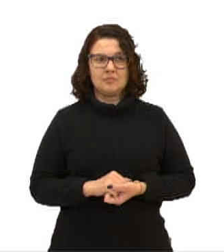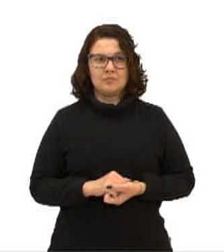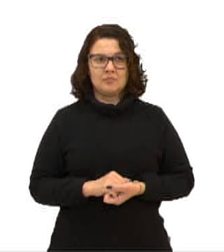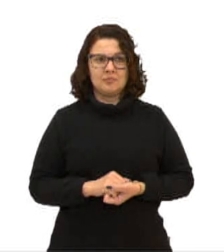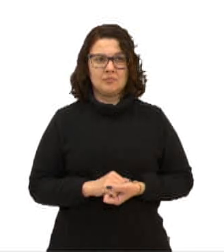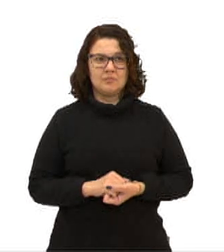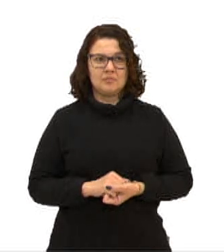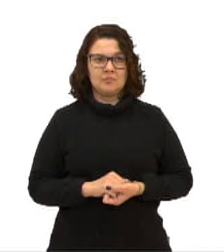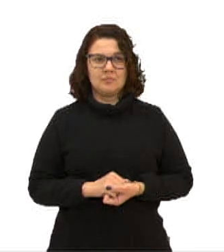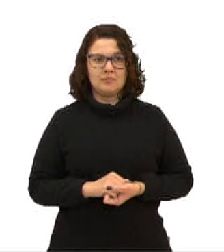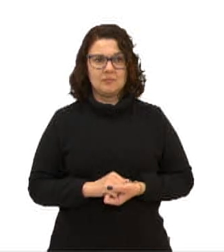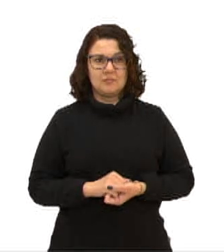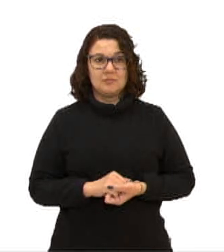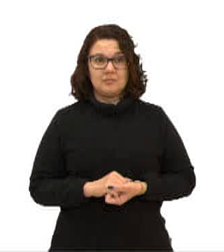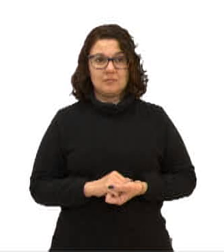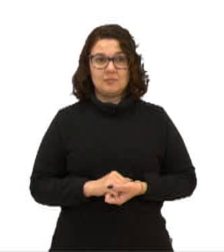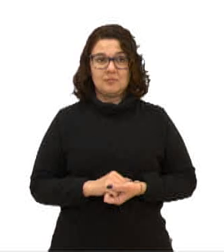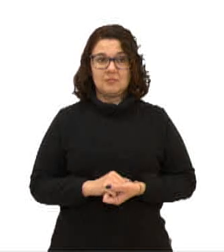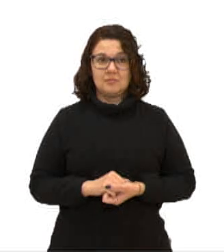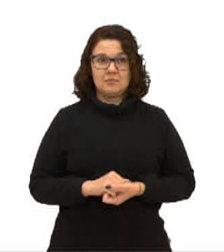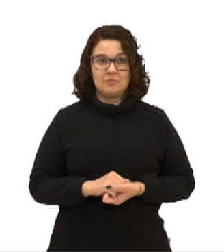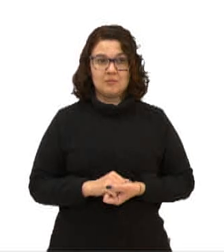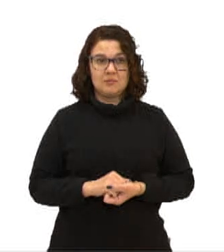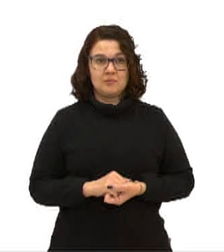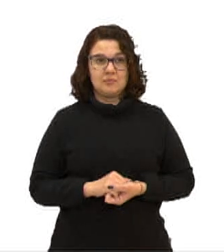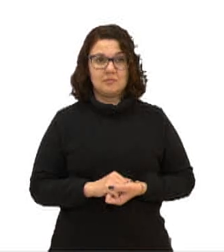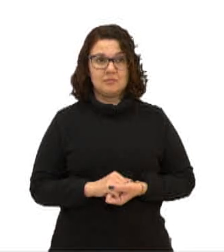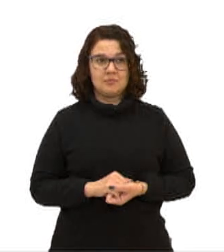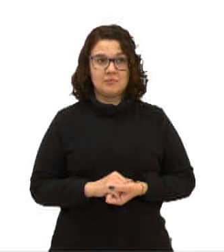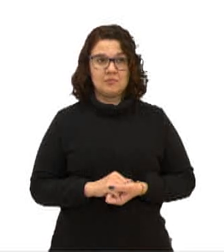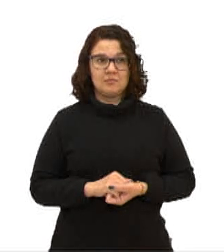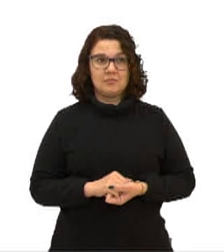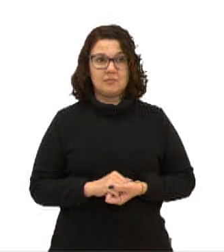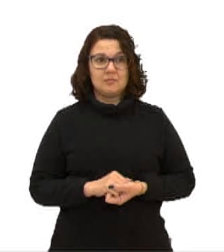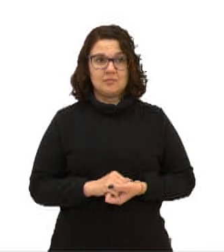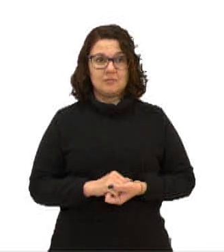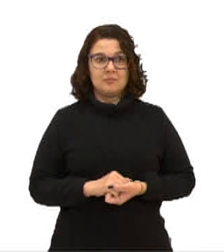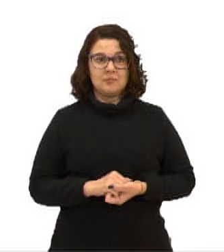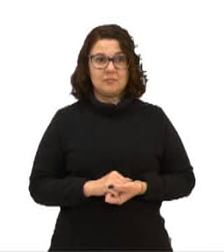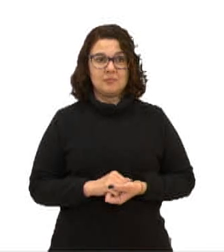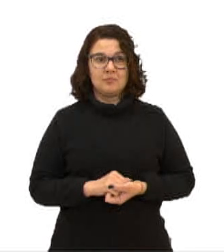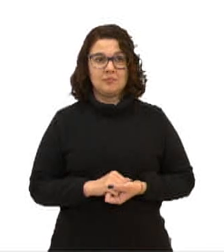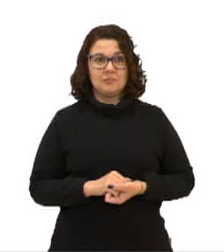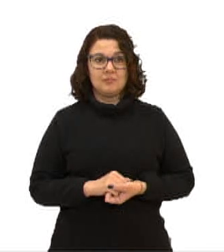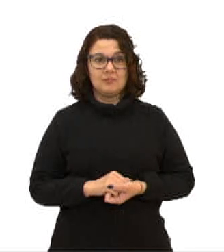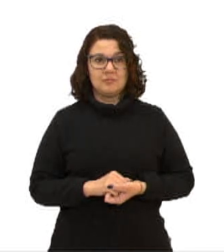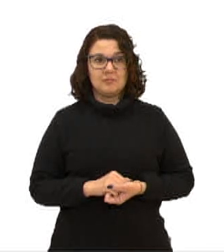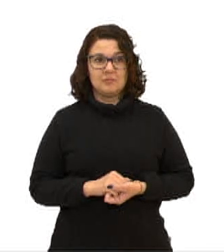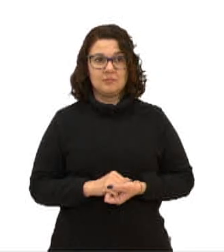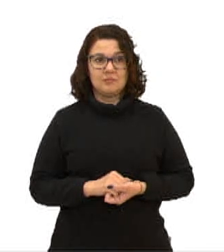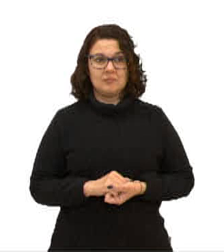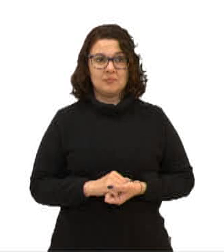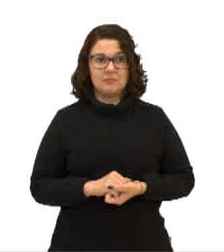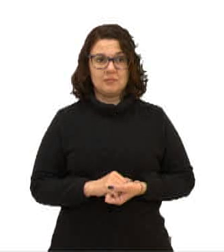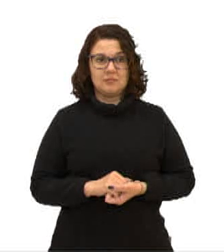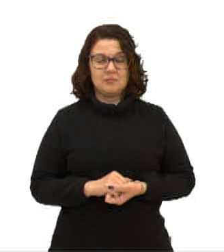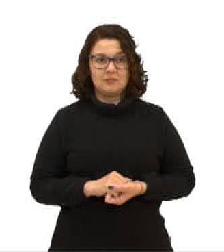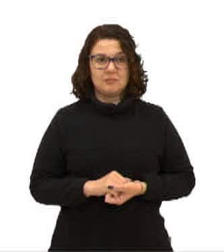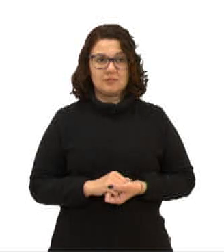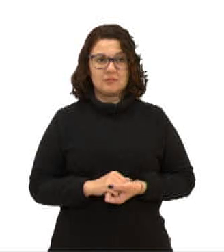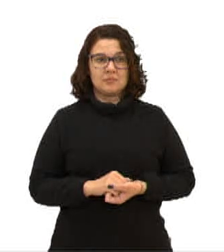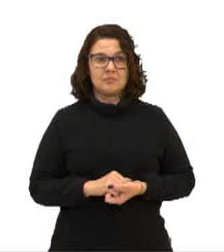no podría, por ejemplo, hacer lo que la indígena sentada en diagonal hace con la impudicia del